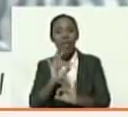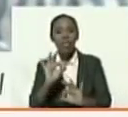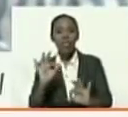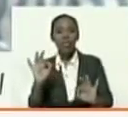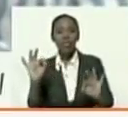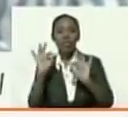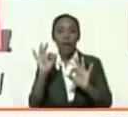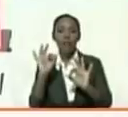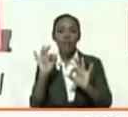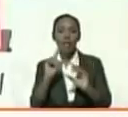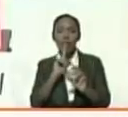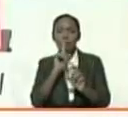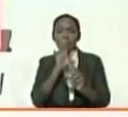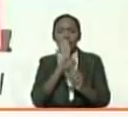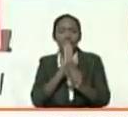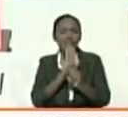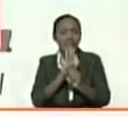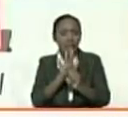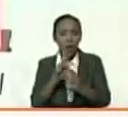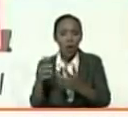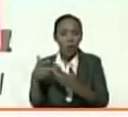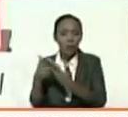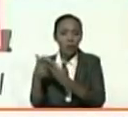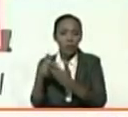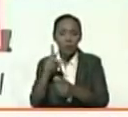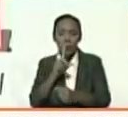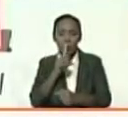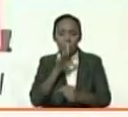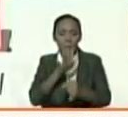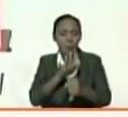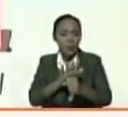Es más sospechoso eso que estuviera hablando.